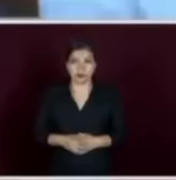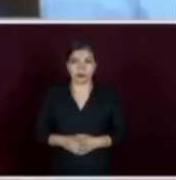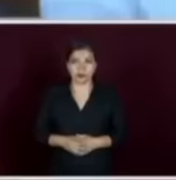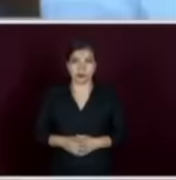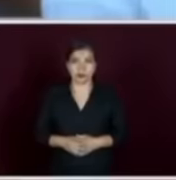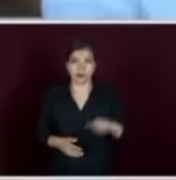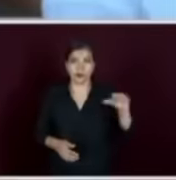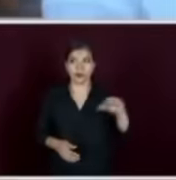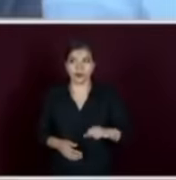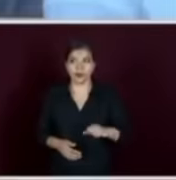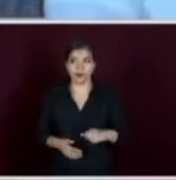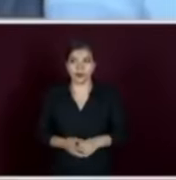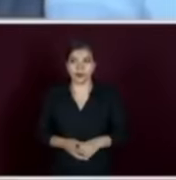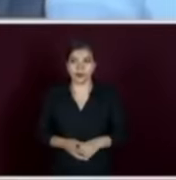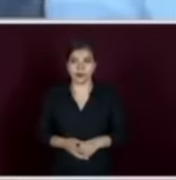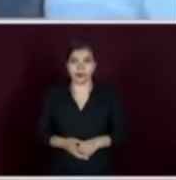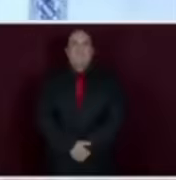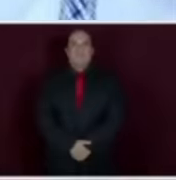Hoy